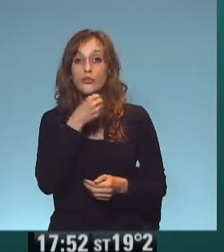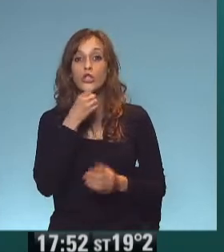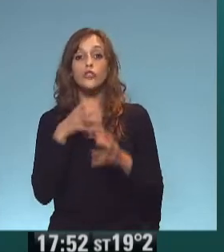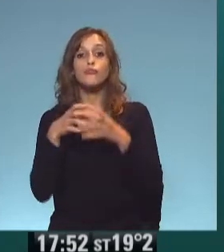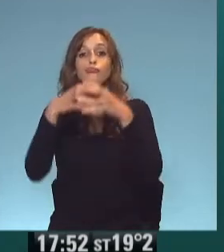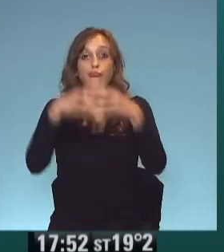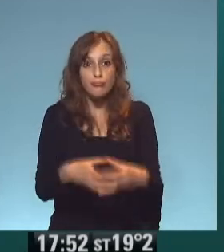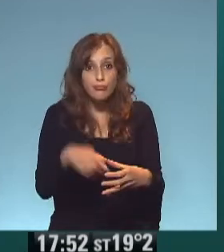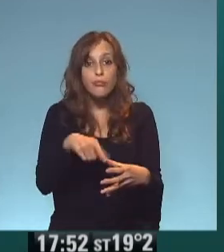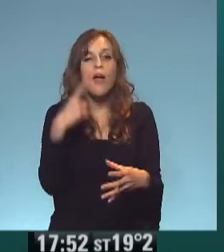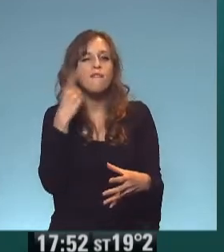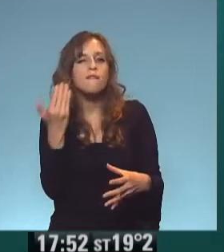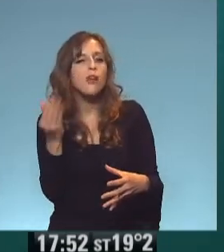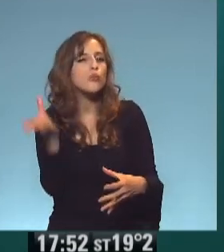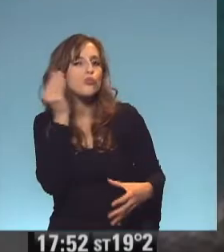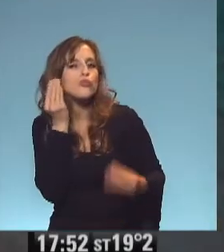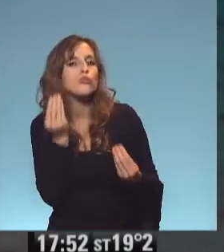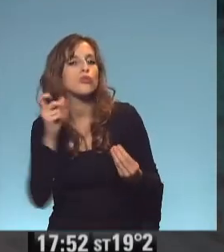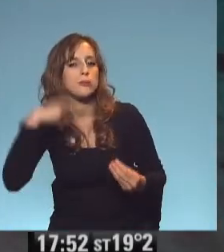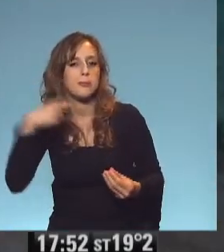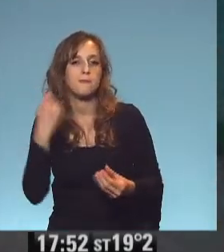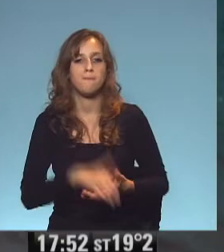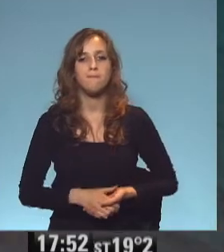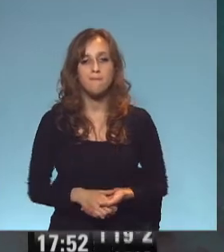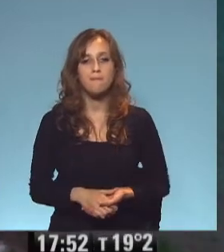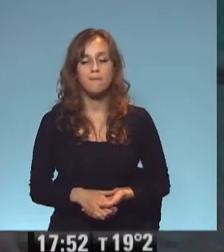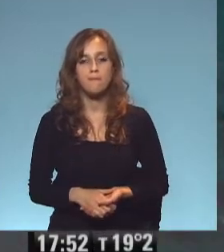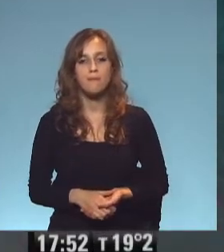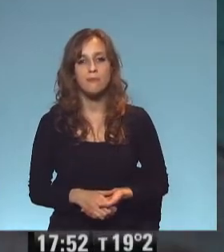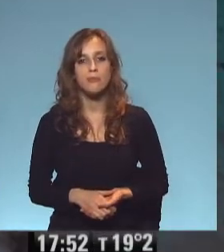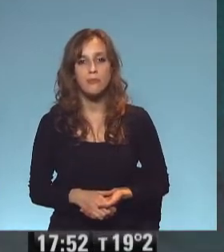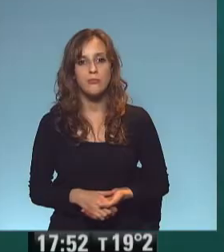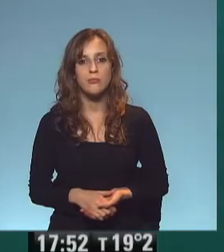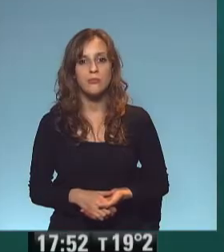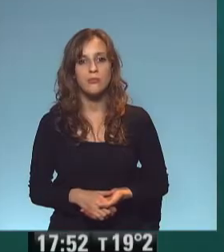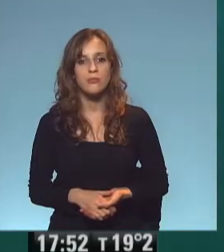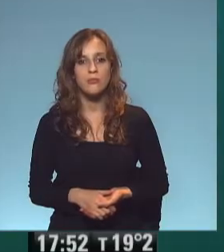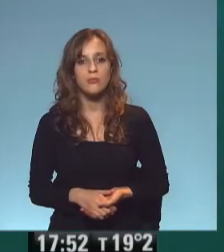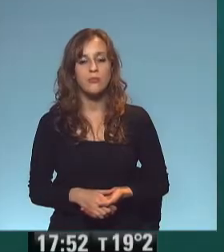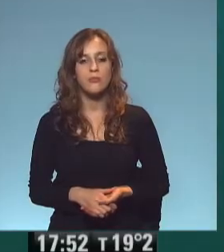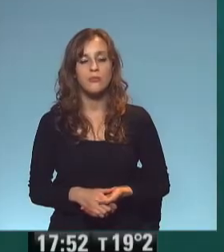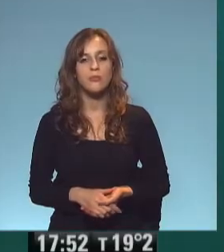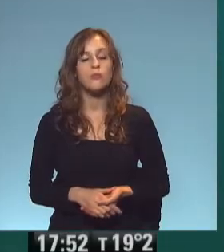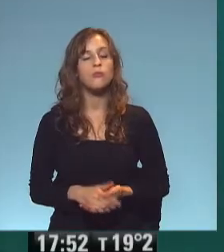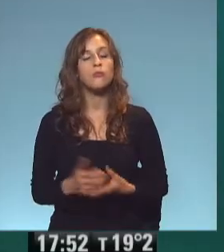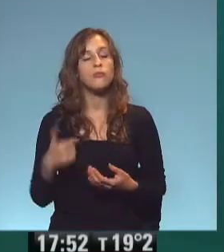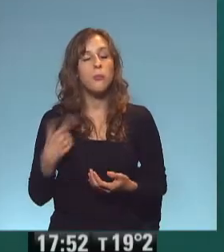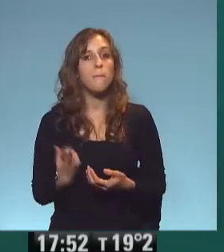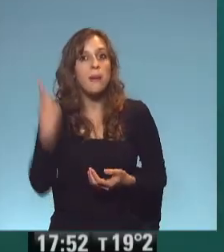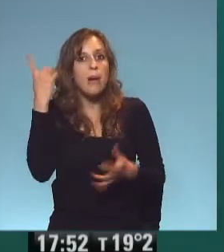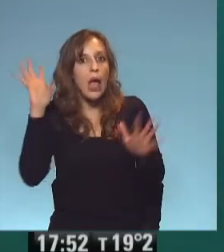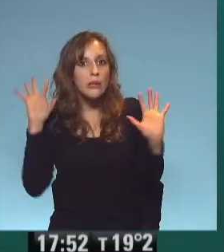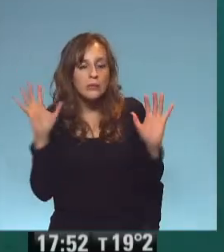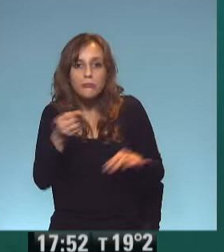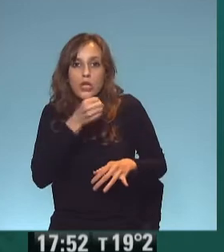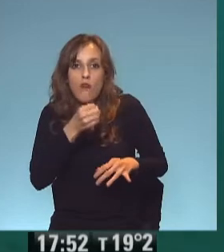sonidos de los cetáceos que andan en esta zona del canal. Nosotros nunca habíamos llevado un hidrófono ni